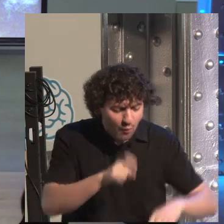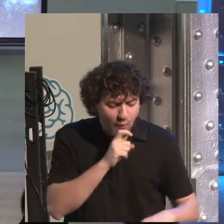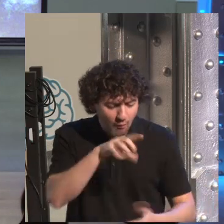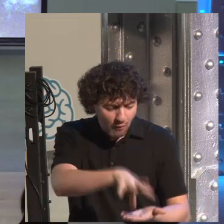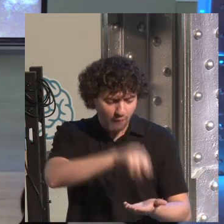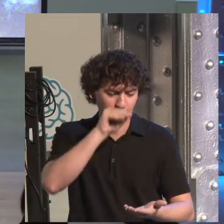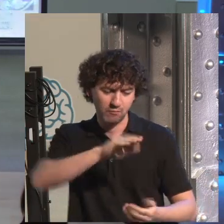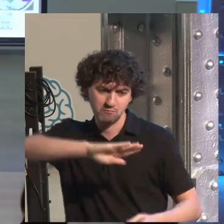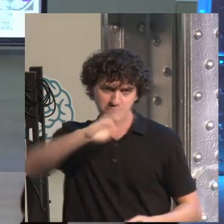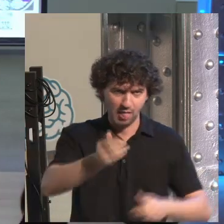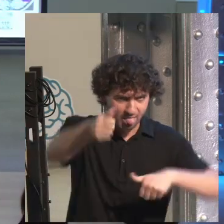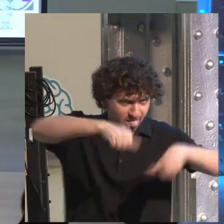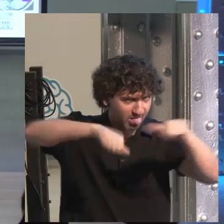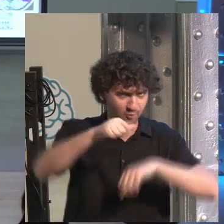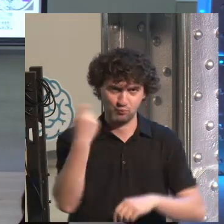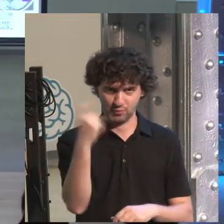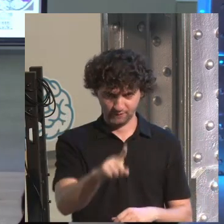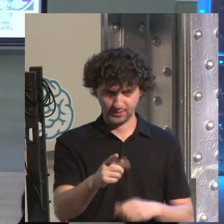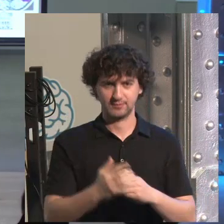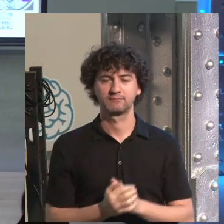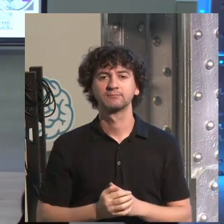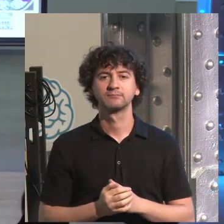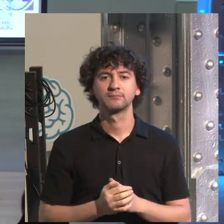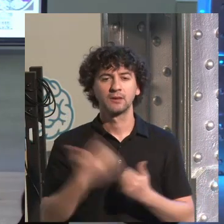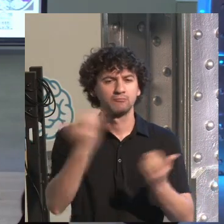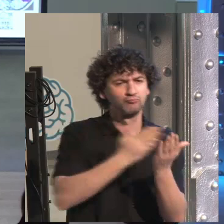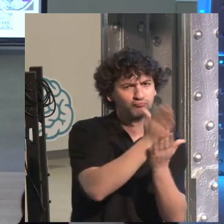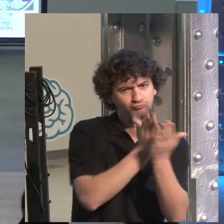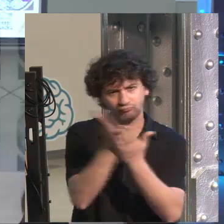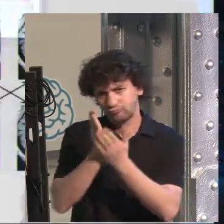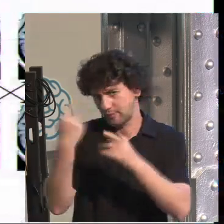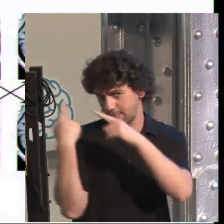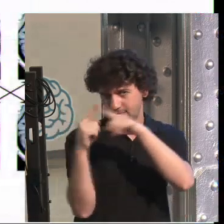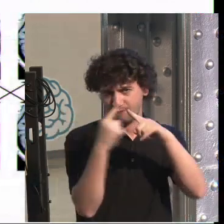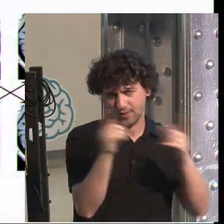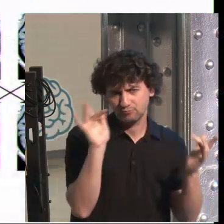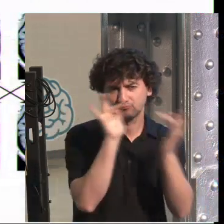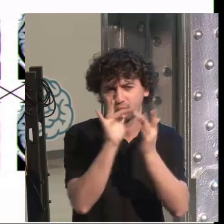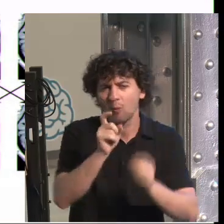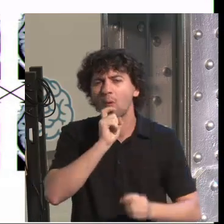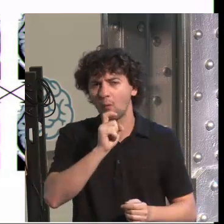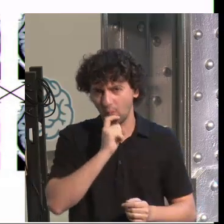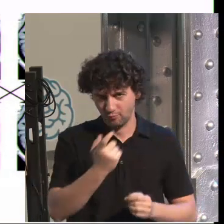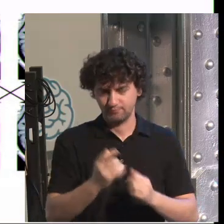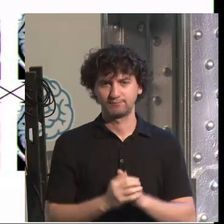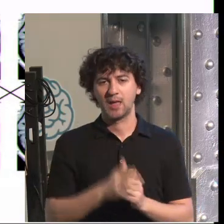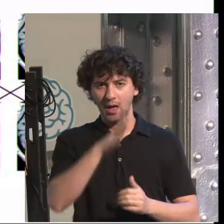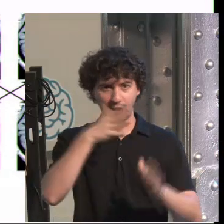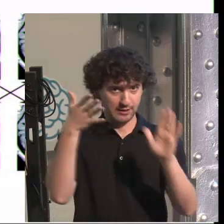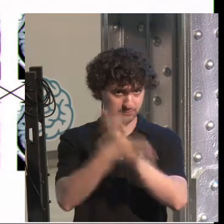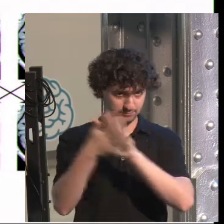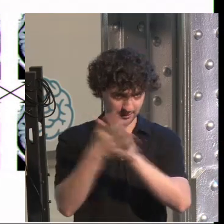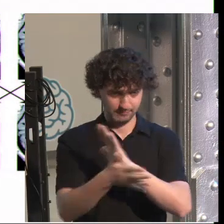sin tener que recurrir a la cirugía. Y utilizan diferentes acercamientos tecnológicos, que es lo que voy a explicar. La